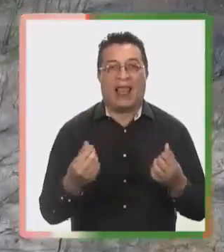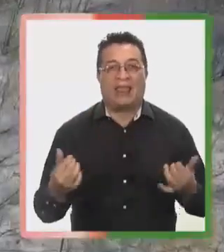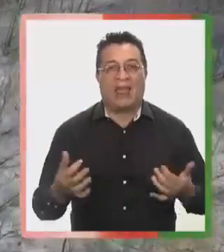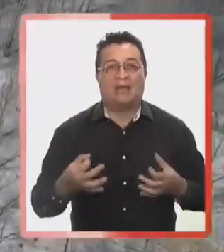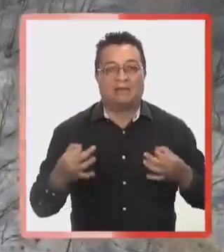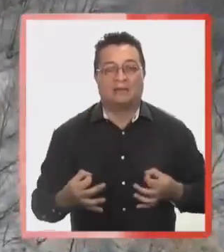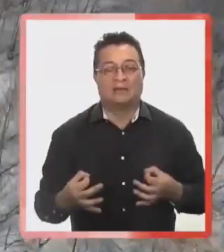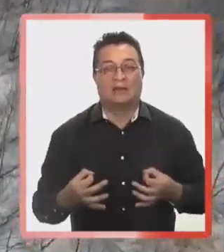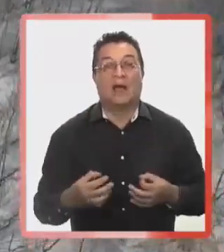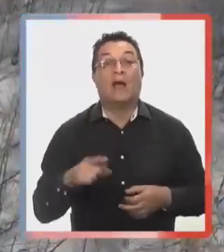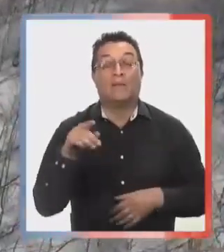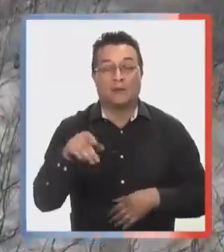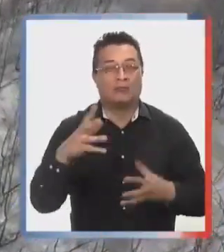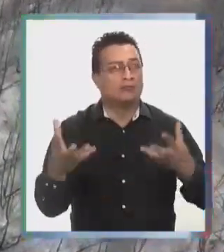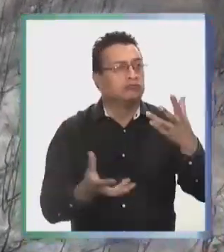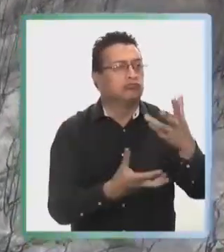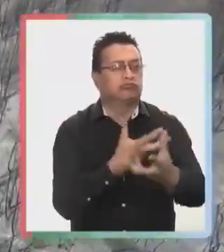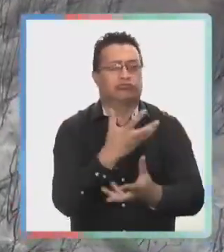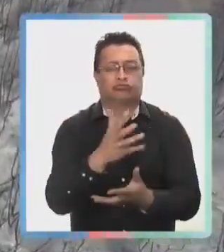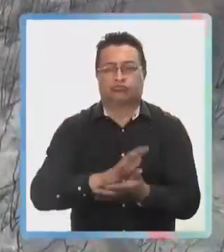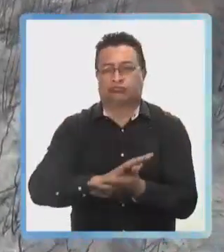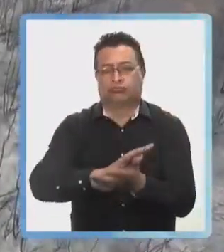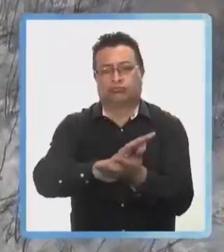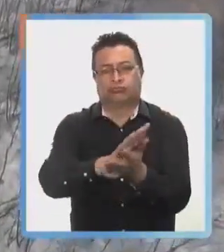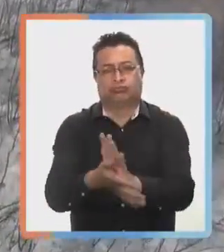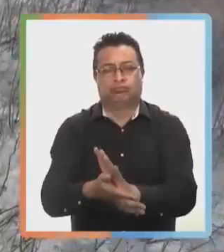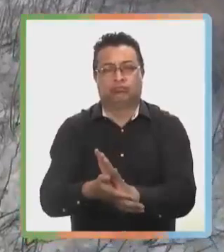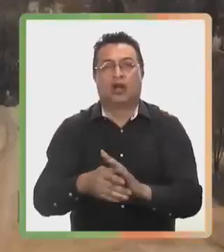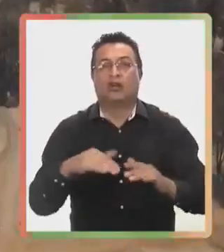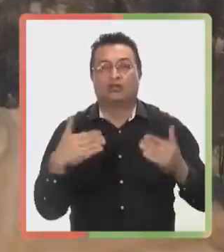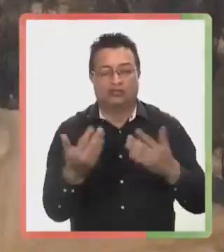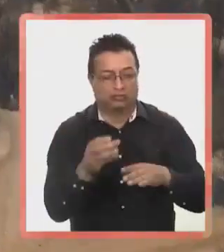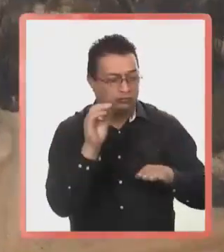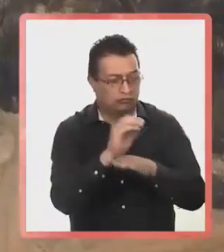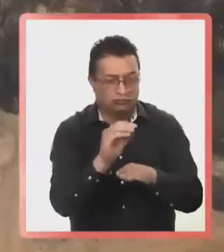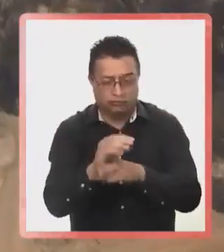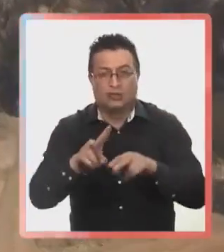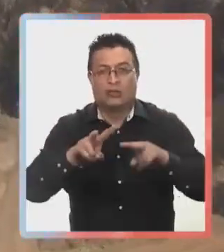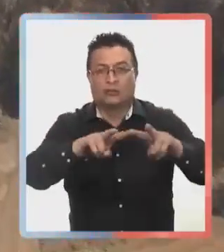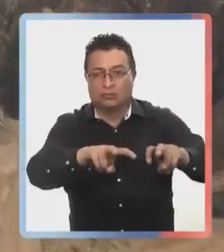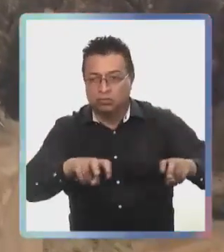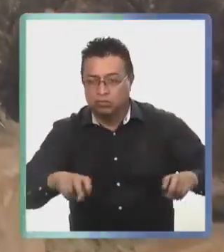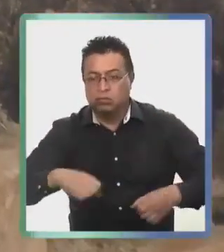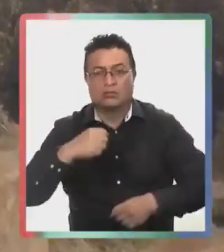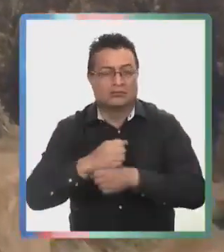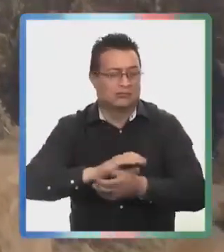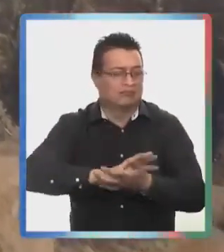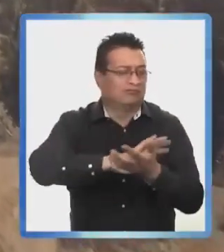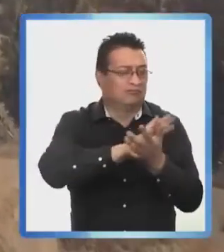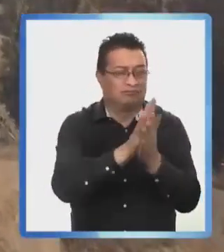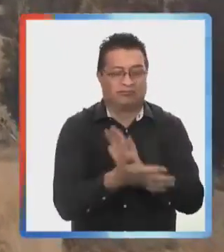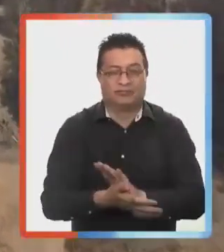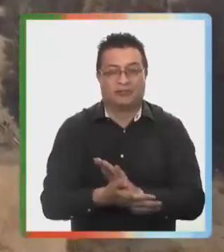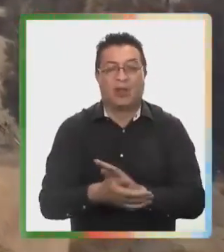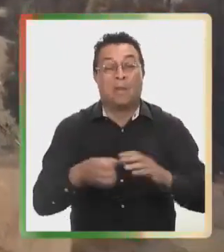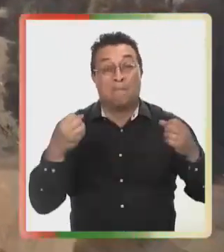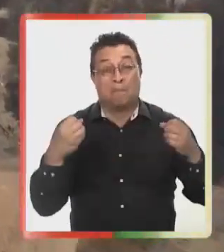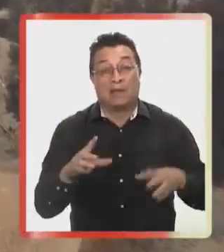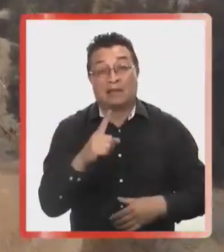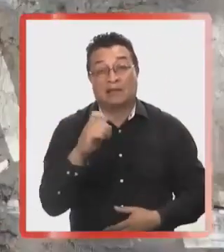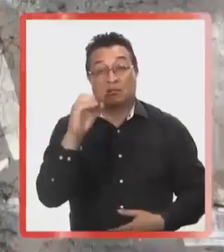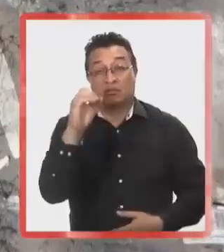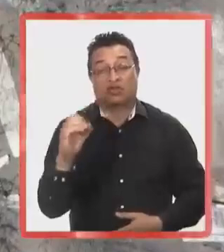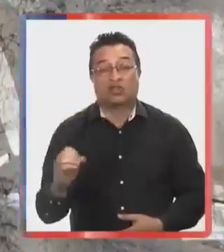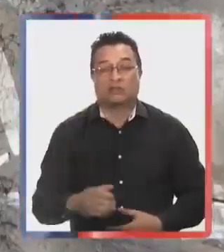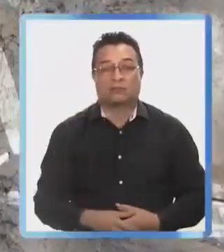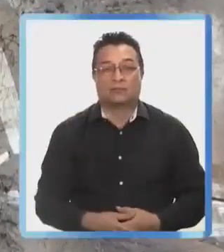calidad. El fuego consumió todo lo que encontró a su paso. El sustento de los y las agricultoras quedó destruido. Una